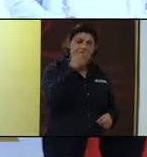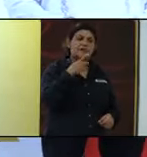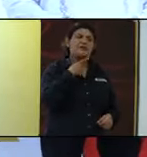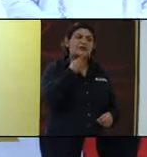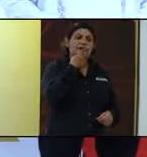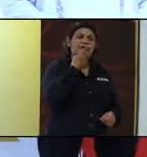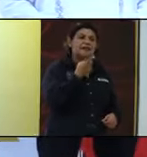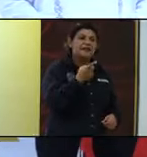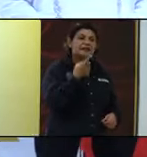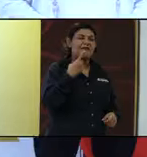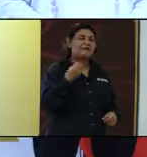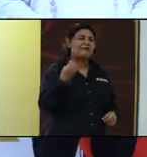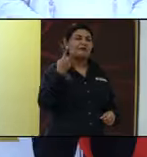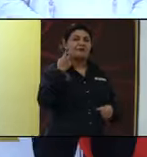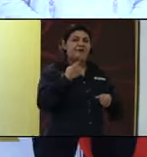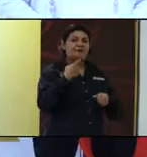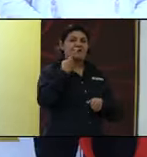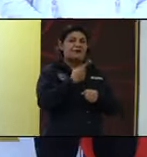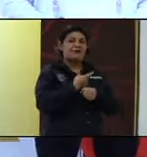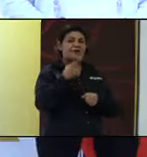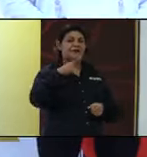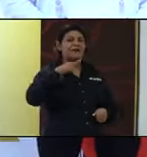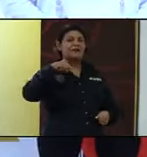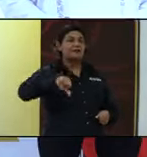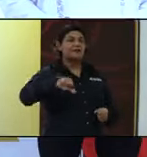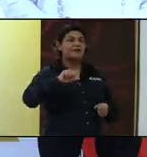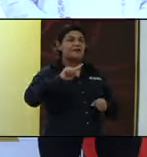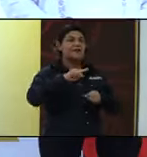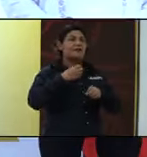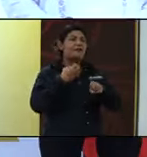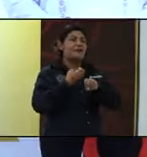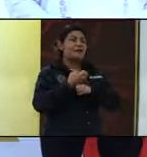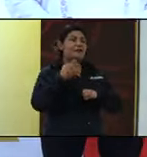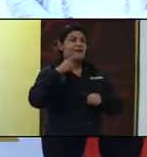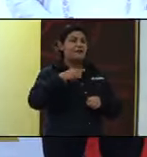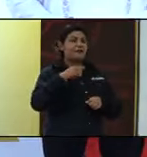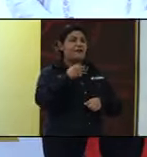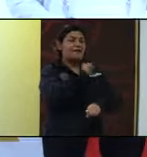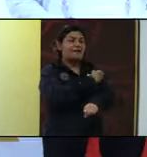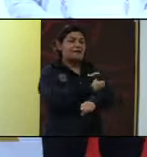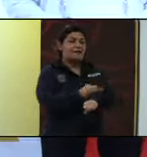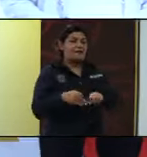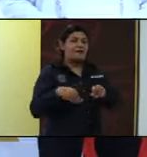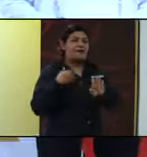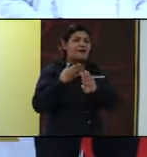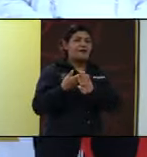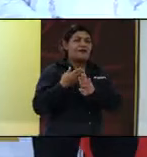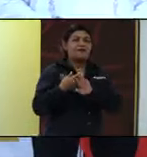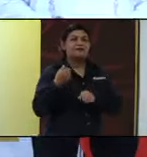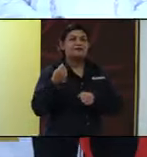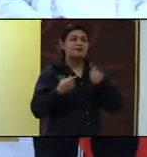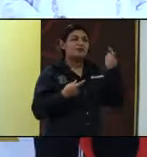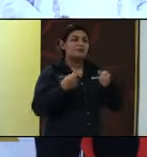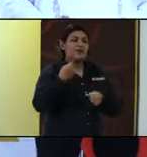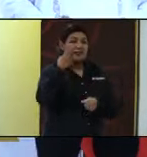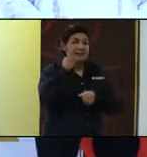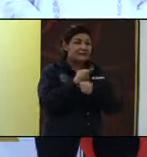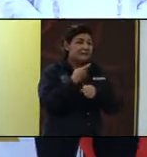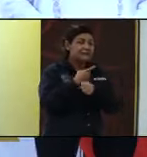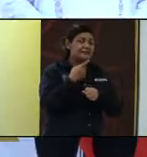decir que el delito número uno en Tamaulipas es la violencia familiar. Hay otro tipo de incidentes, pero el número uno